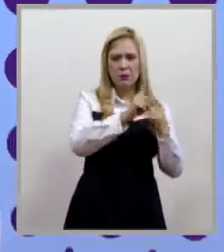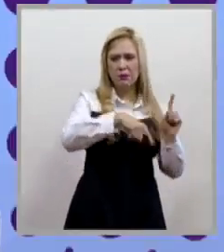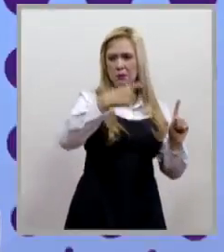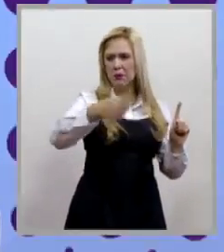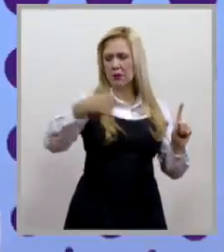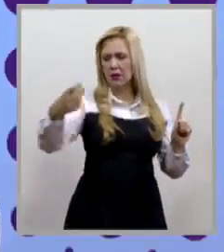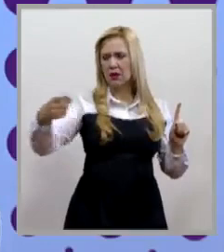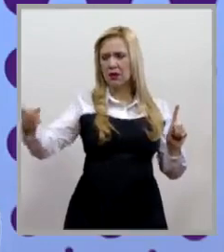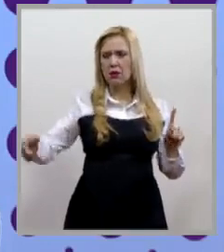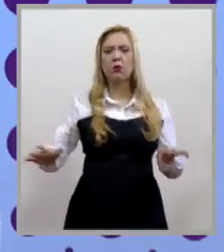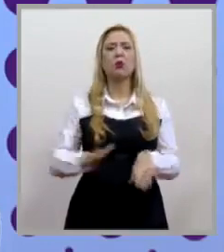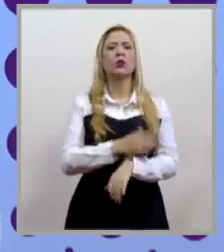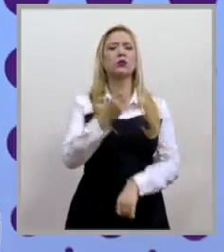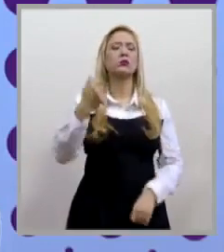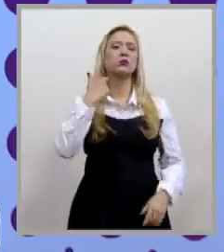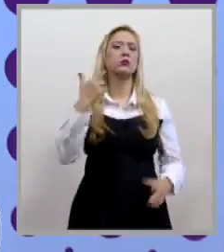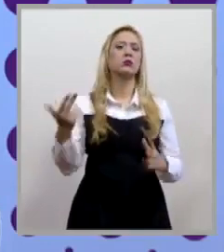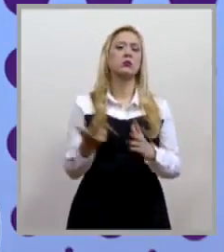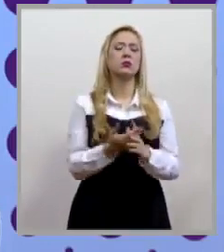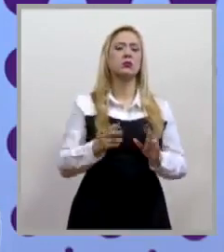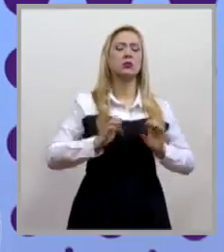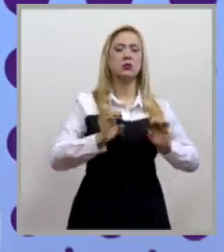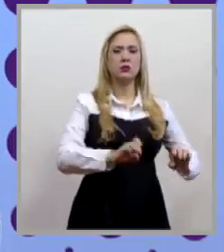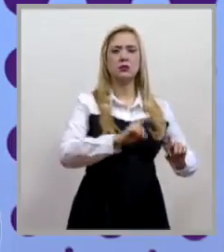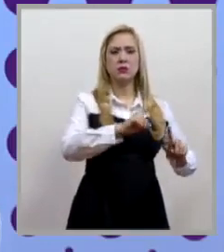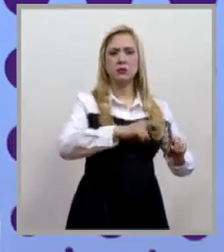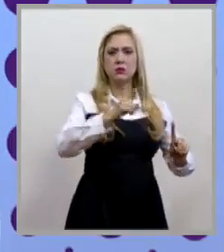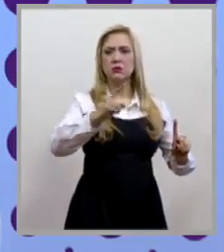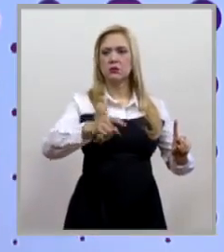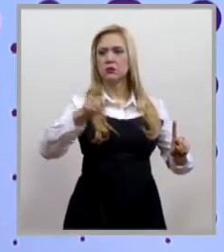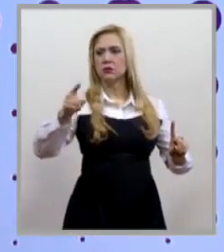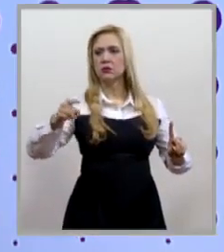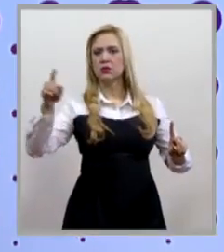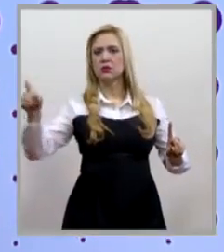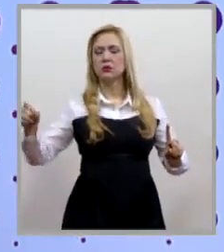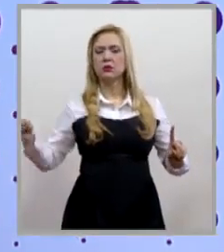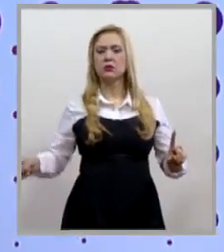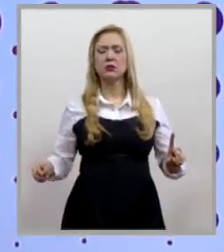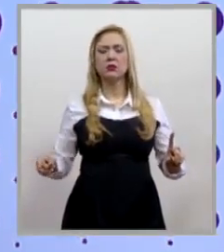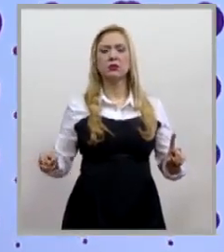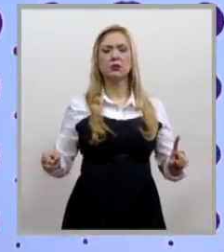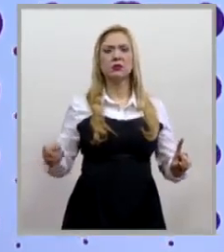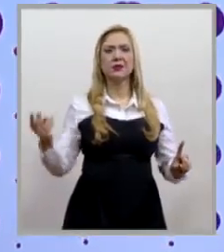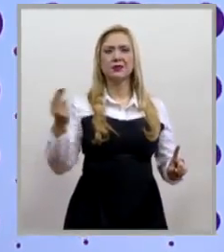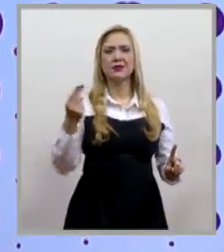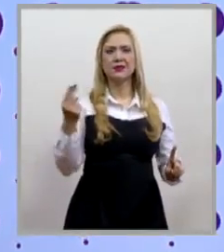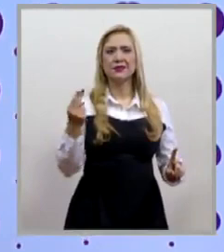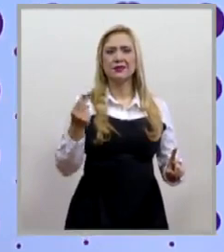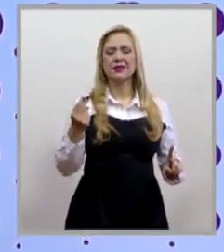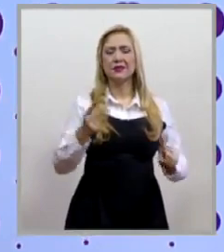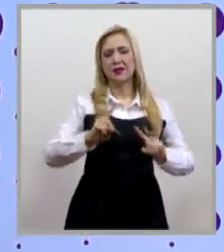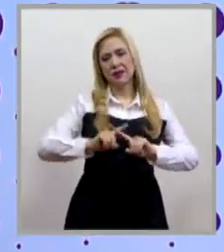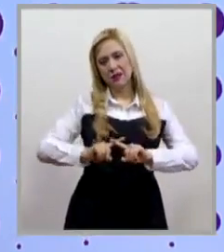sea, por eso no puede ser calificado como un agravante del homicidio, porque requiere de un abordaje diferente.